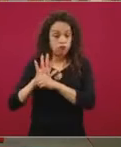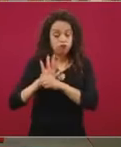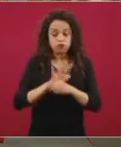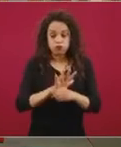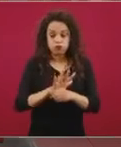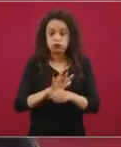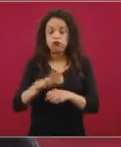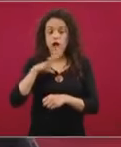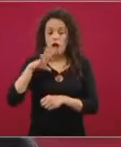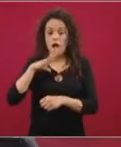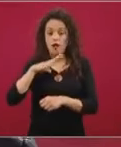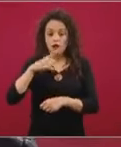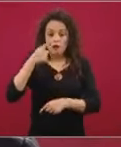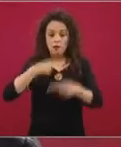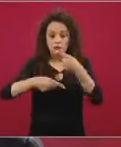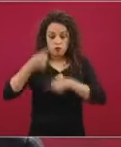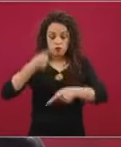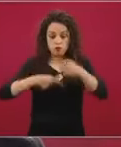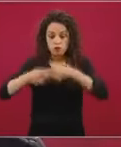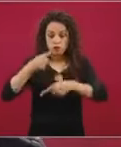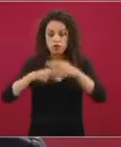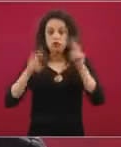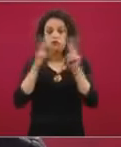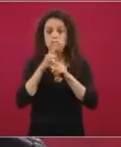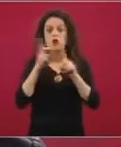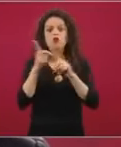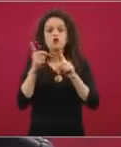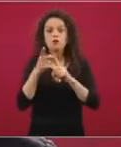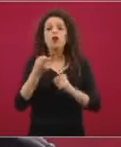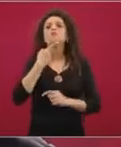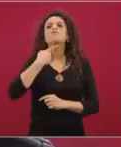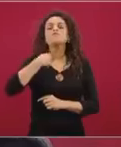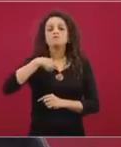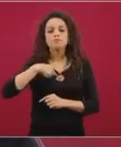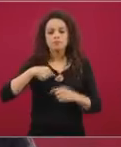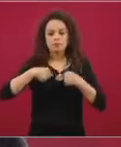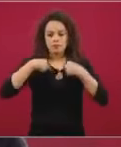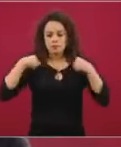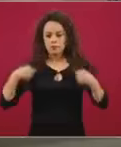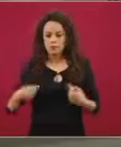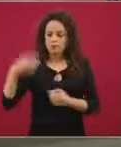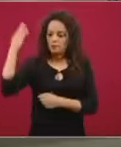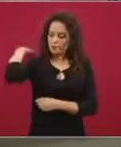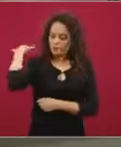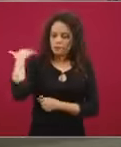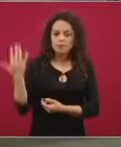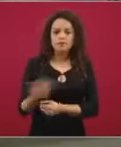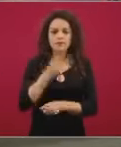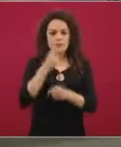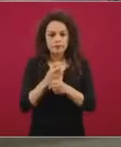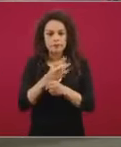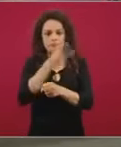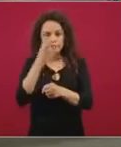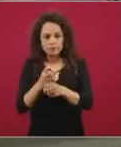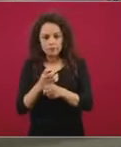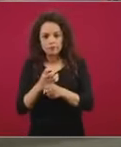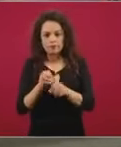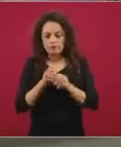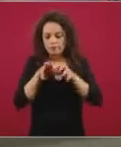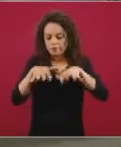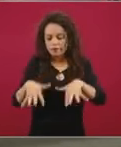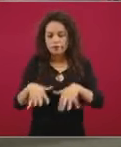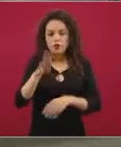que circula en todas las vías respiratorias, tráquea, bronquios, bronquios secundarios, bronquios terciarios, en fin,